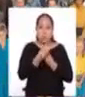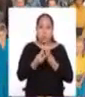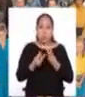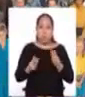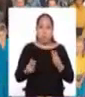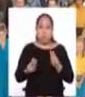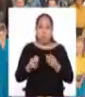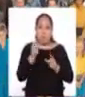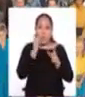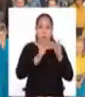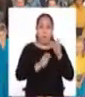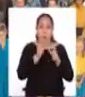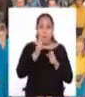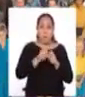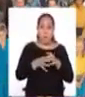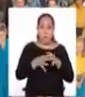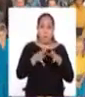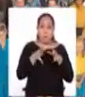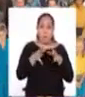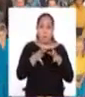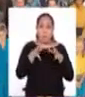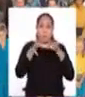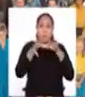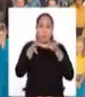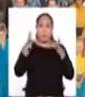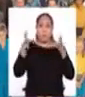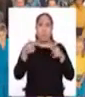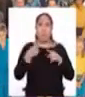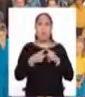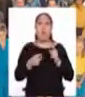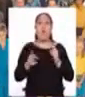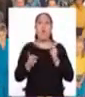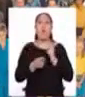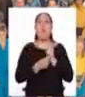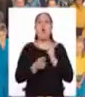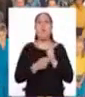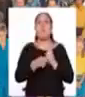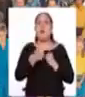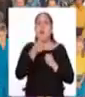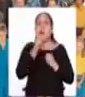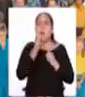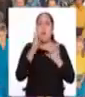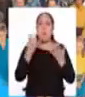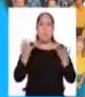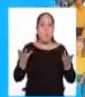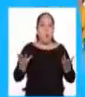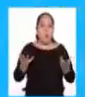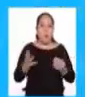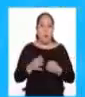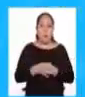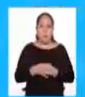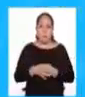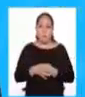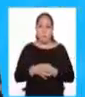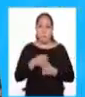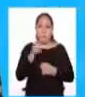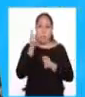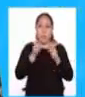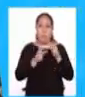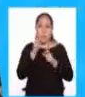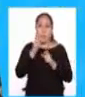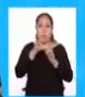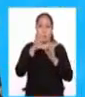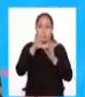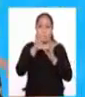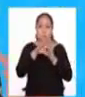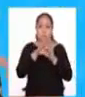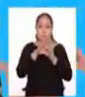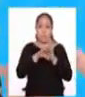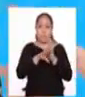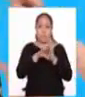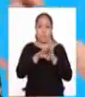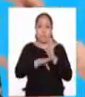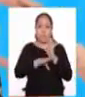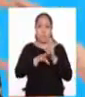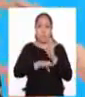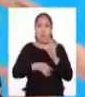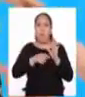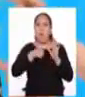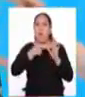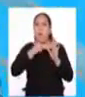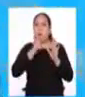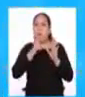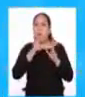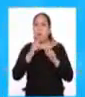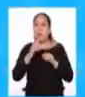no las reservas de agua. El principal agente responsable de la disminución del agua en el planeta es el hombre, debido a